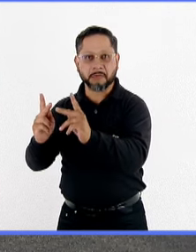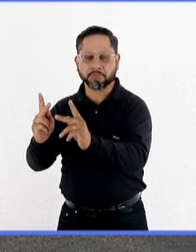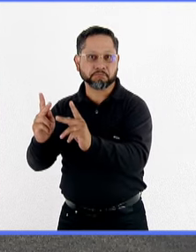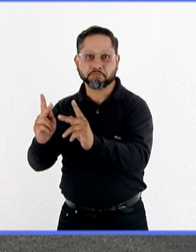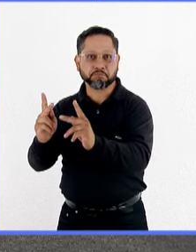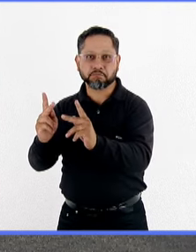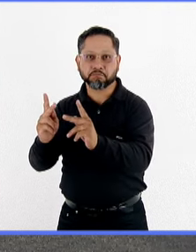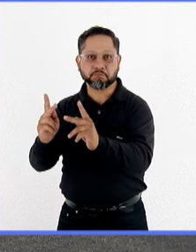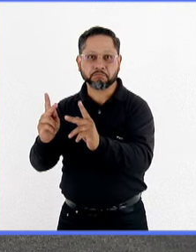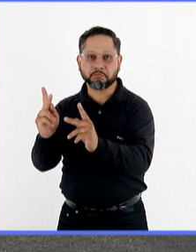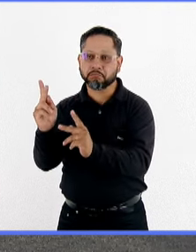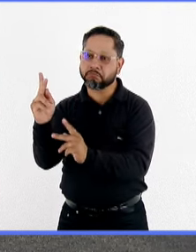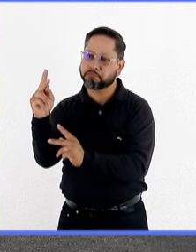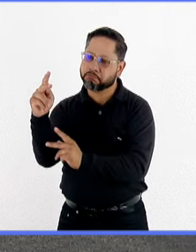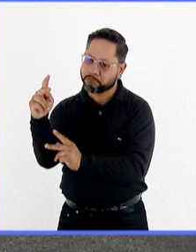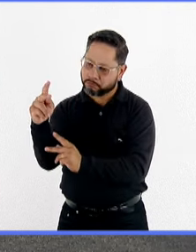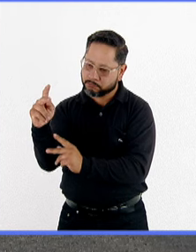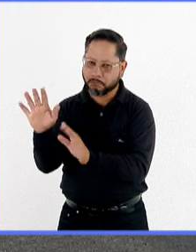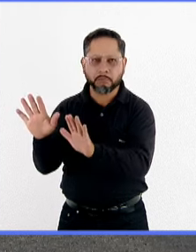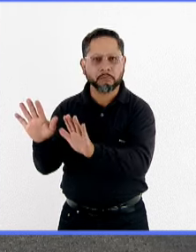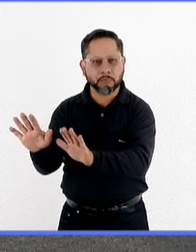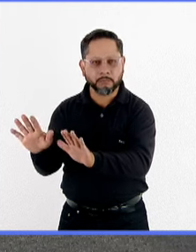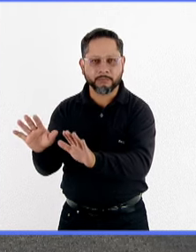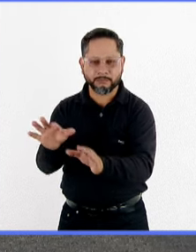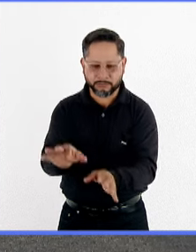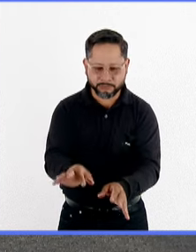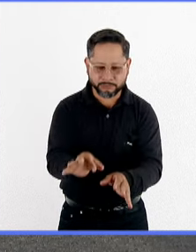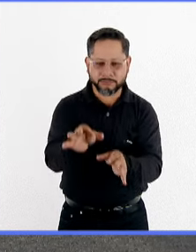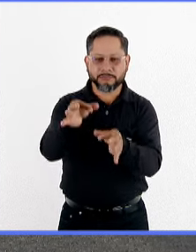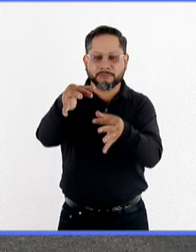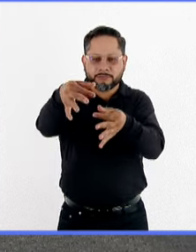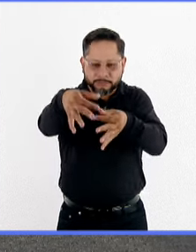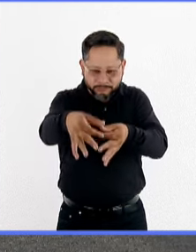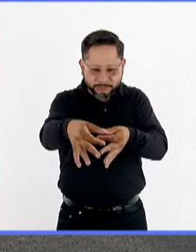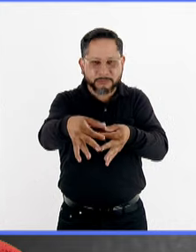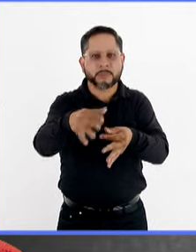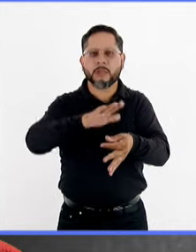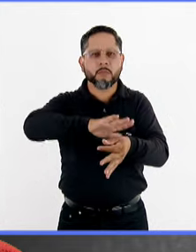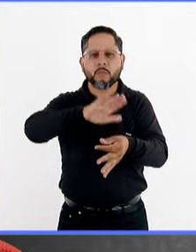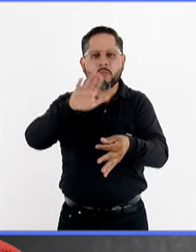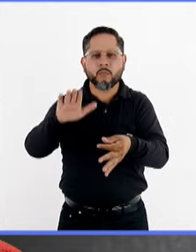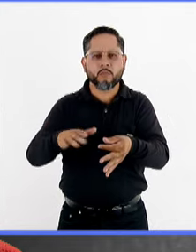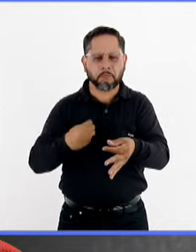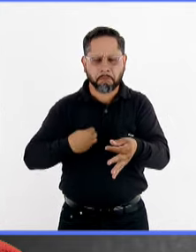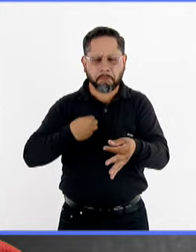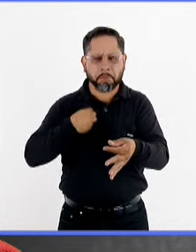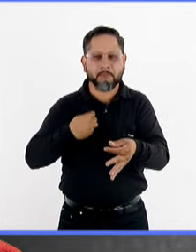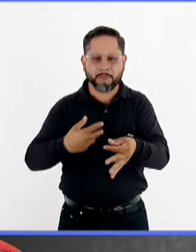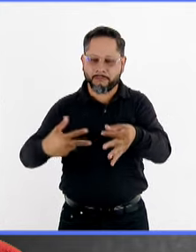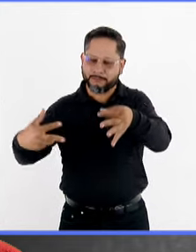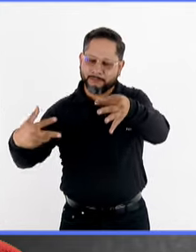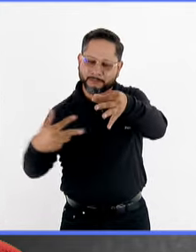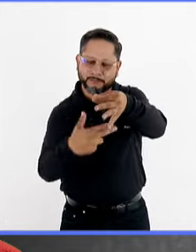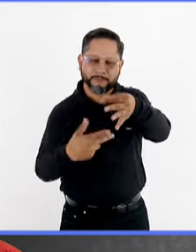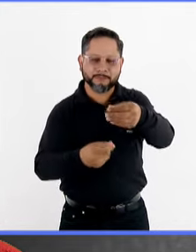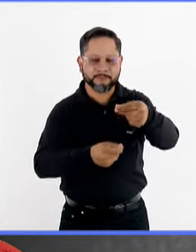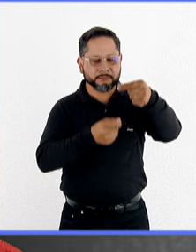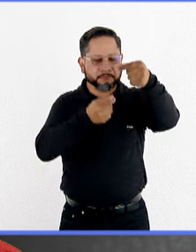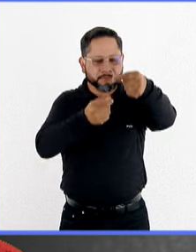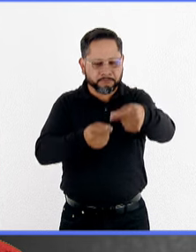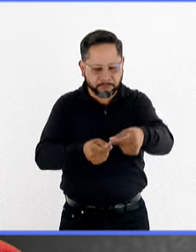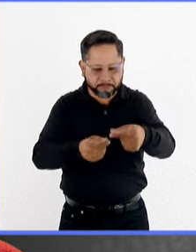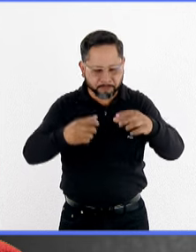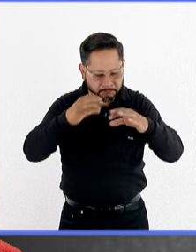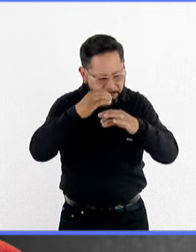diversos y también plantas se estudian ya en un estado muerto, ¿no? Claro. El herbario, por ejemplo, es